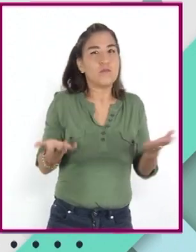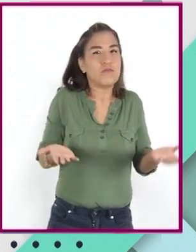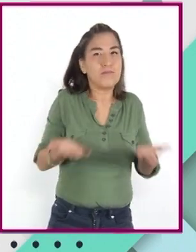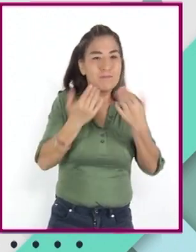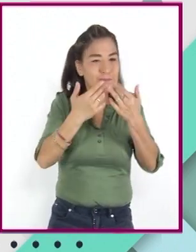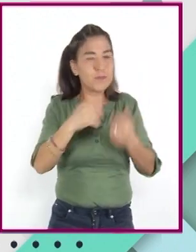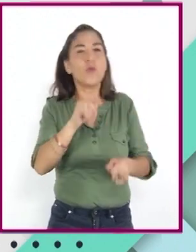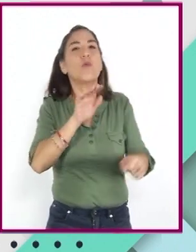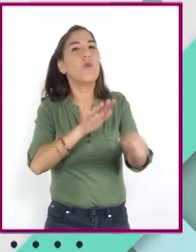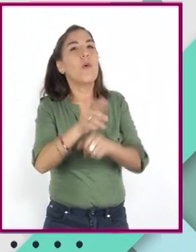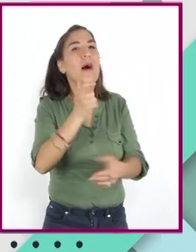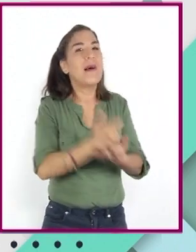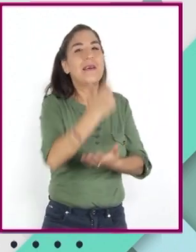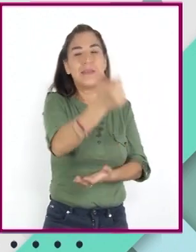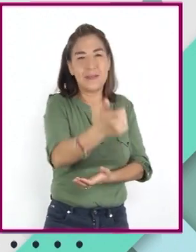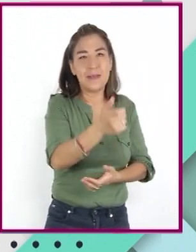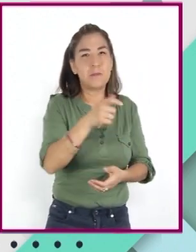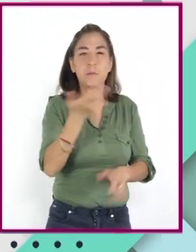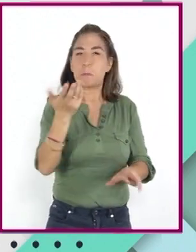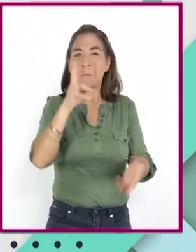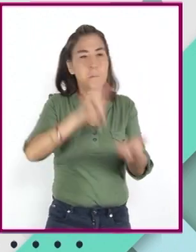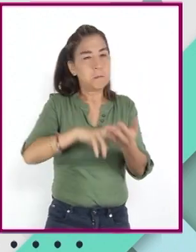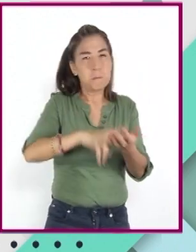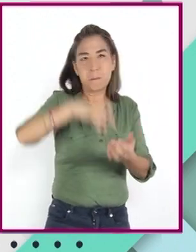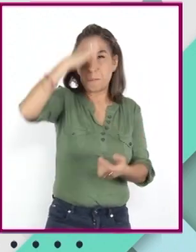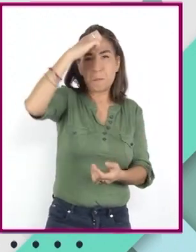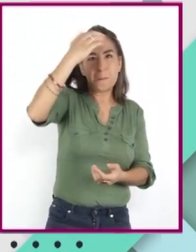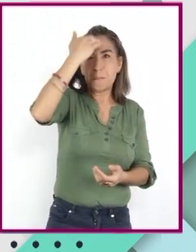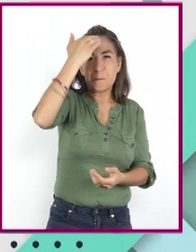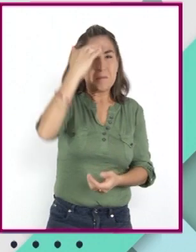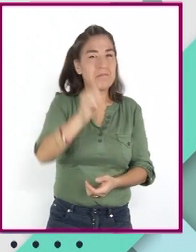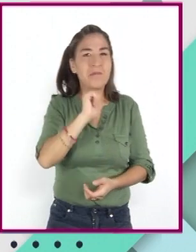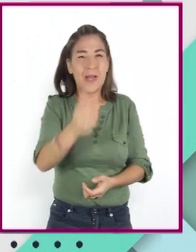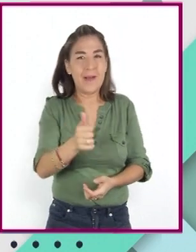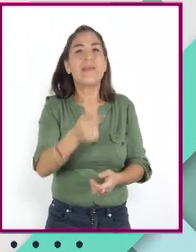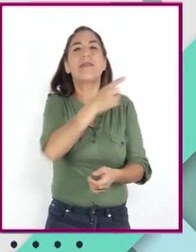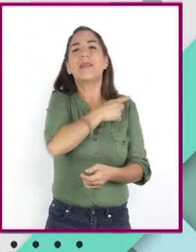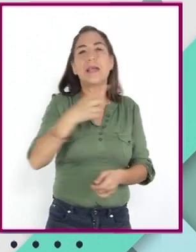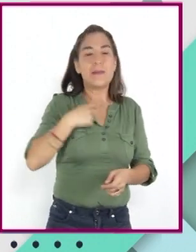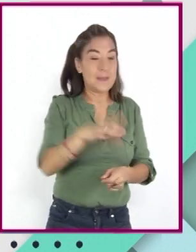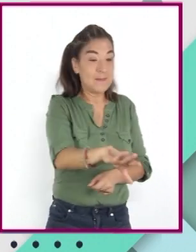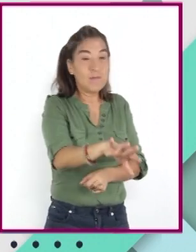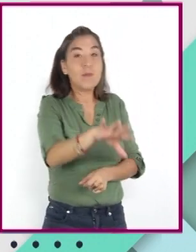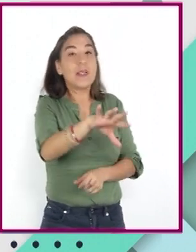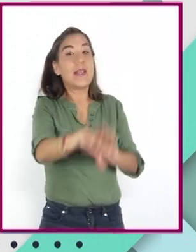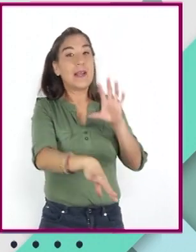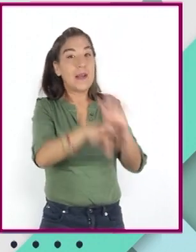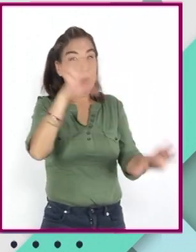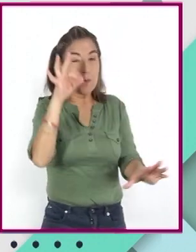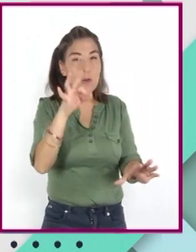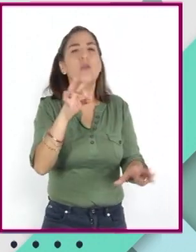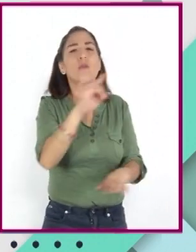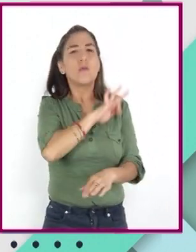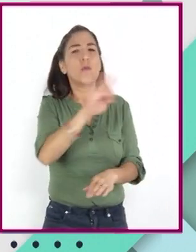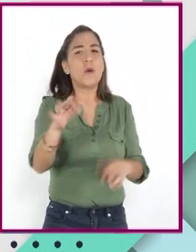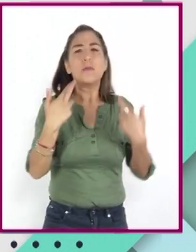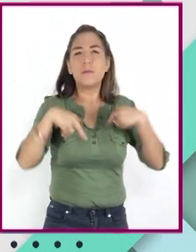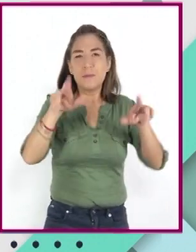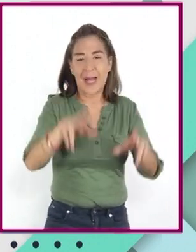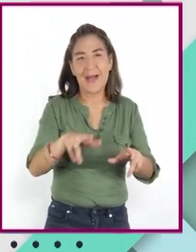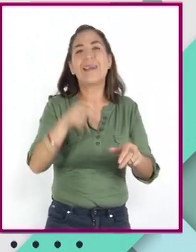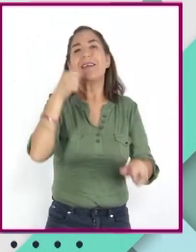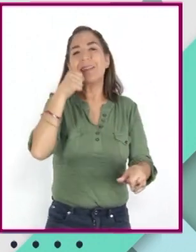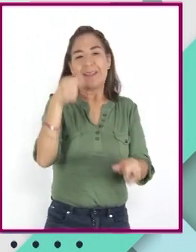menciona. Por lo tanto, es un valor desconocido que podemos, o que debemos más bien encontrar, y podemos representarlo con la